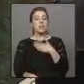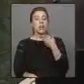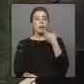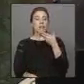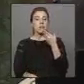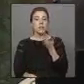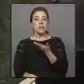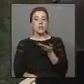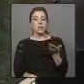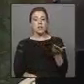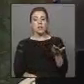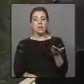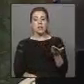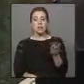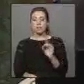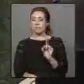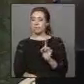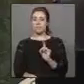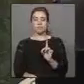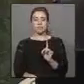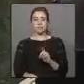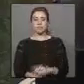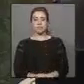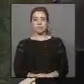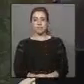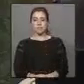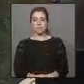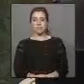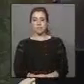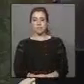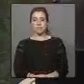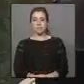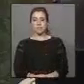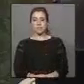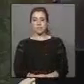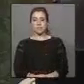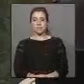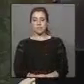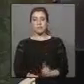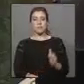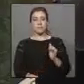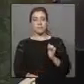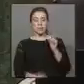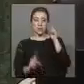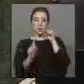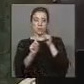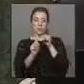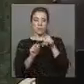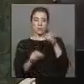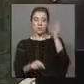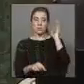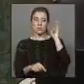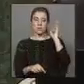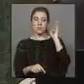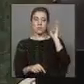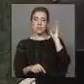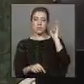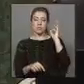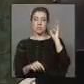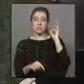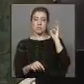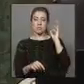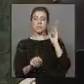quiera usarla. No, es así. Por lo tanto, habiéndose cumplido el objetivo de esta sesión,